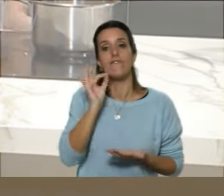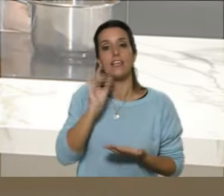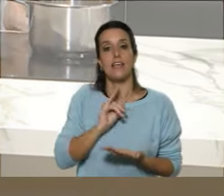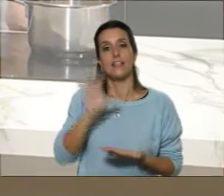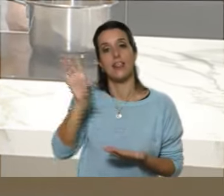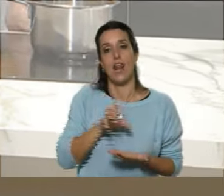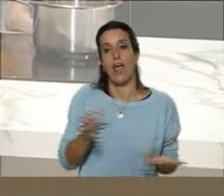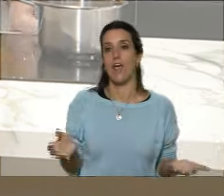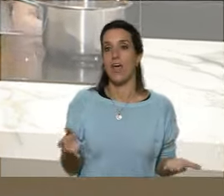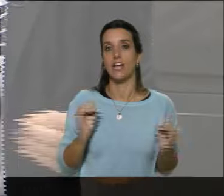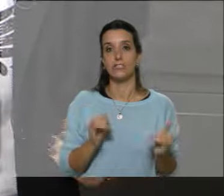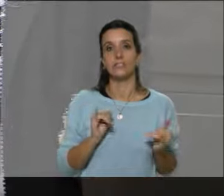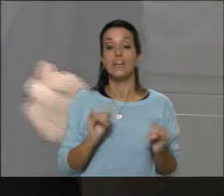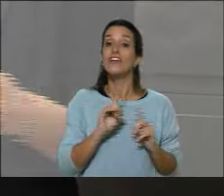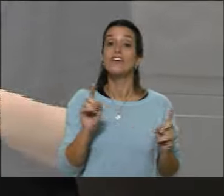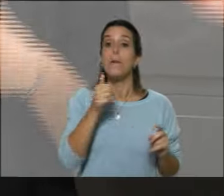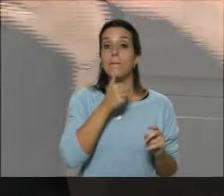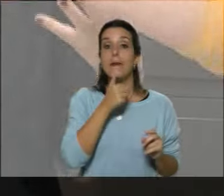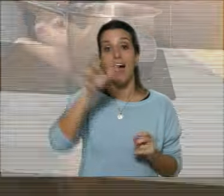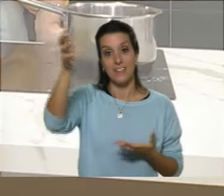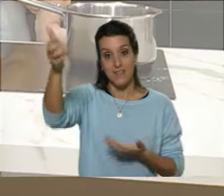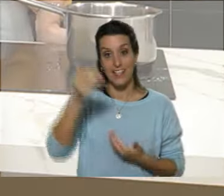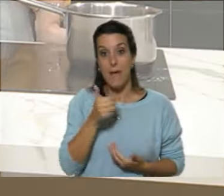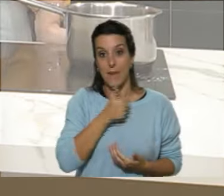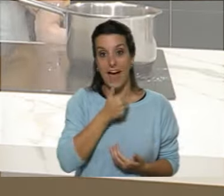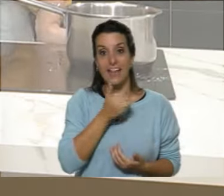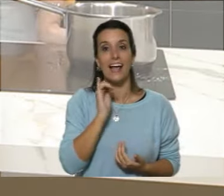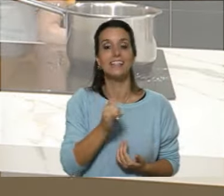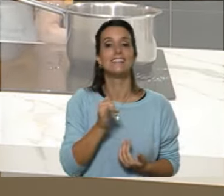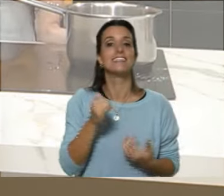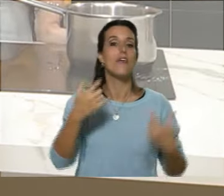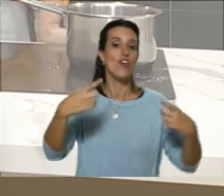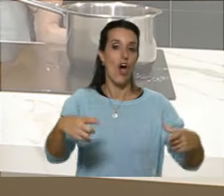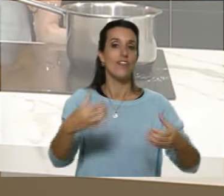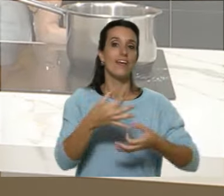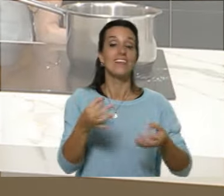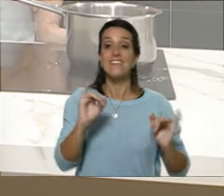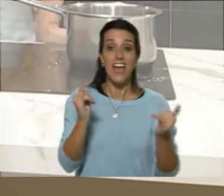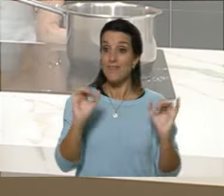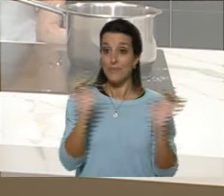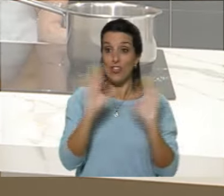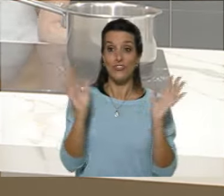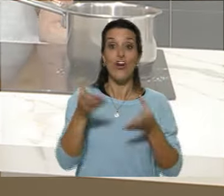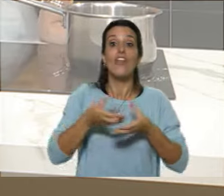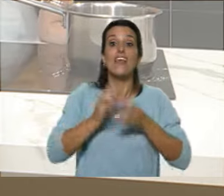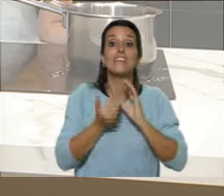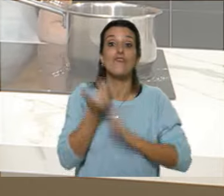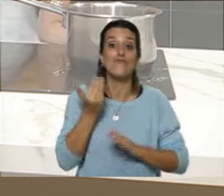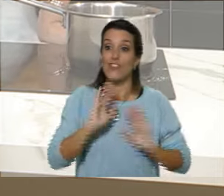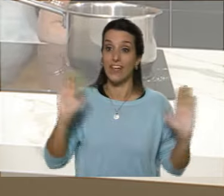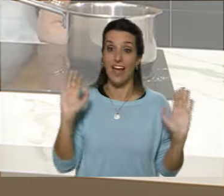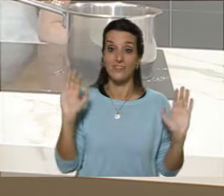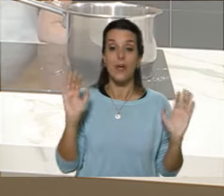un vasito de café con leche, no, para la tengo compañera. Mate. Producción me trae mate, además yo con una yerba. Yo pastel y producción me de café con leche. Ya me dices, claro. Tengo el desayuno. ¿Te das cuenta, Lorenzo?